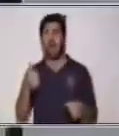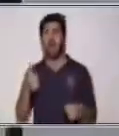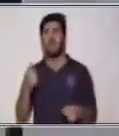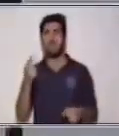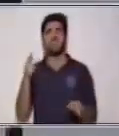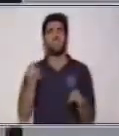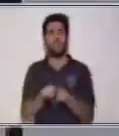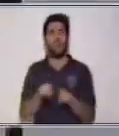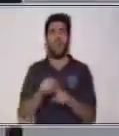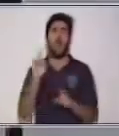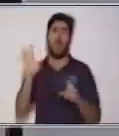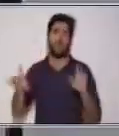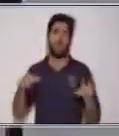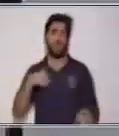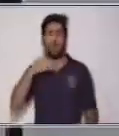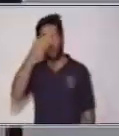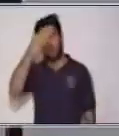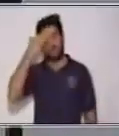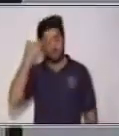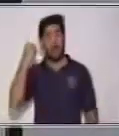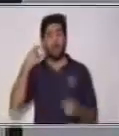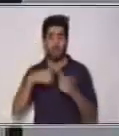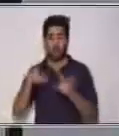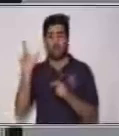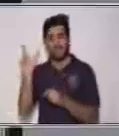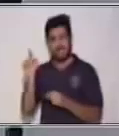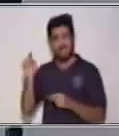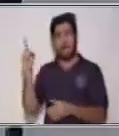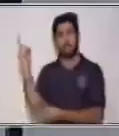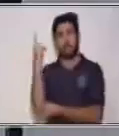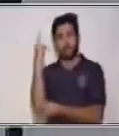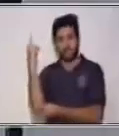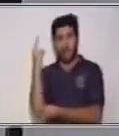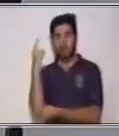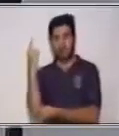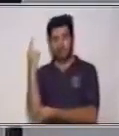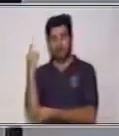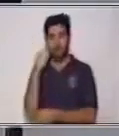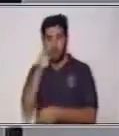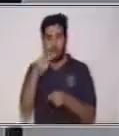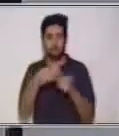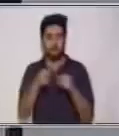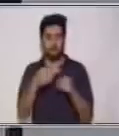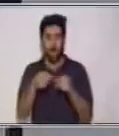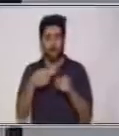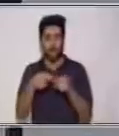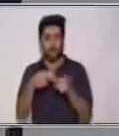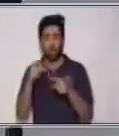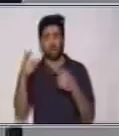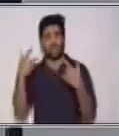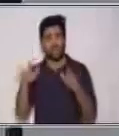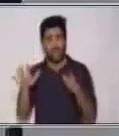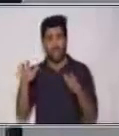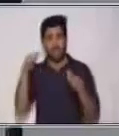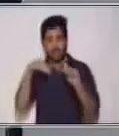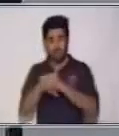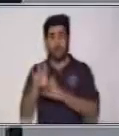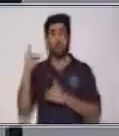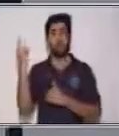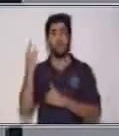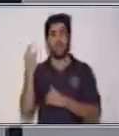veces se nos olvida, pero también es importante colocarlo. Usted que ya está próximo a entrar a la